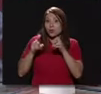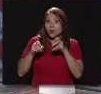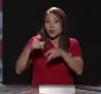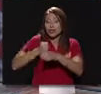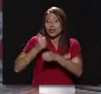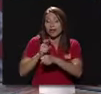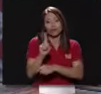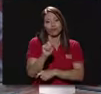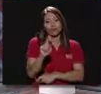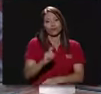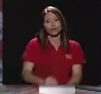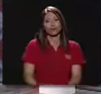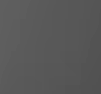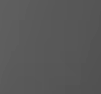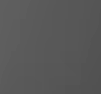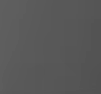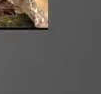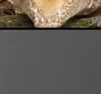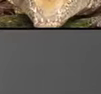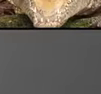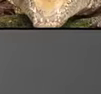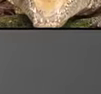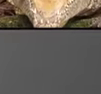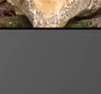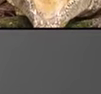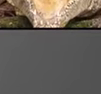traduce en más oportunidades para la población.